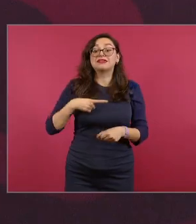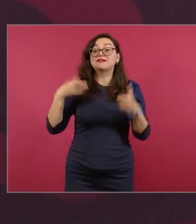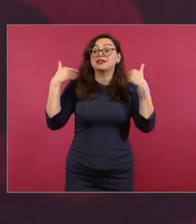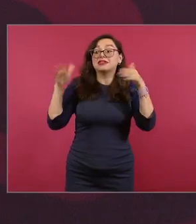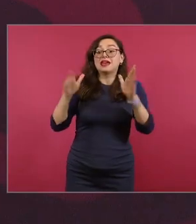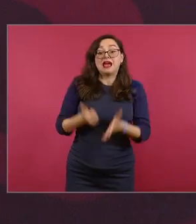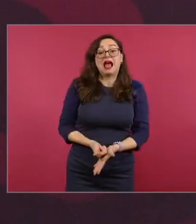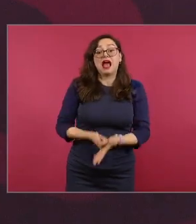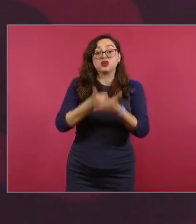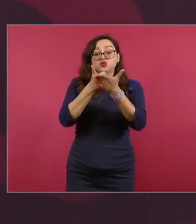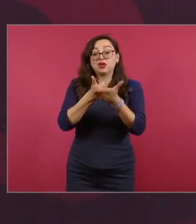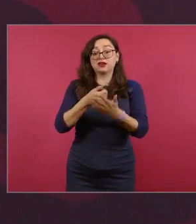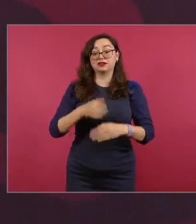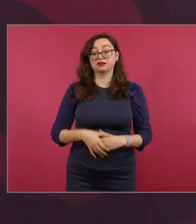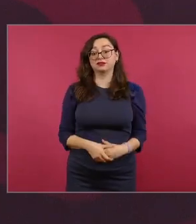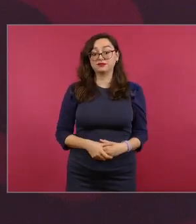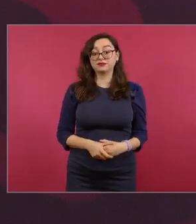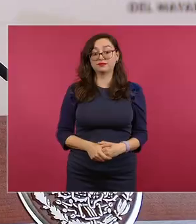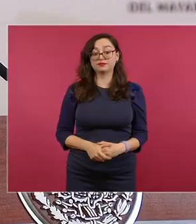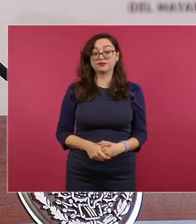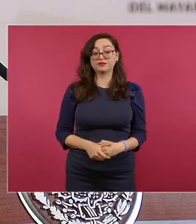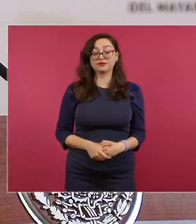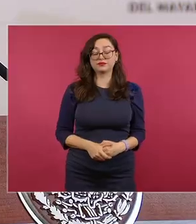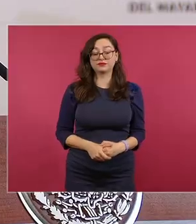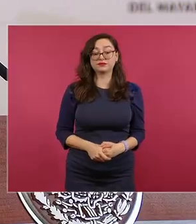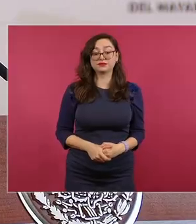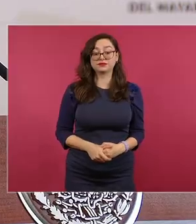la conclusión de que